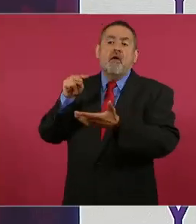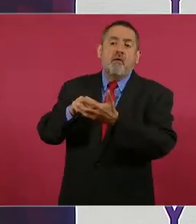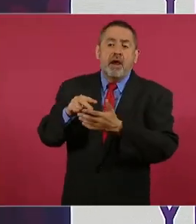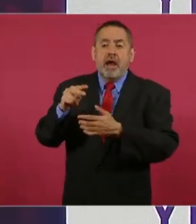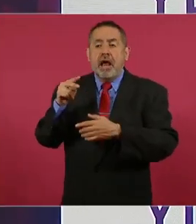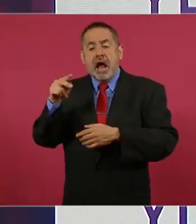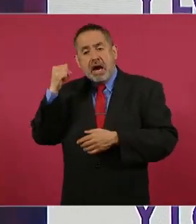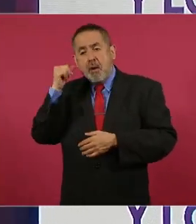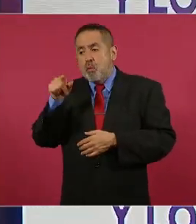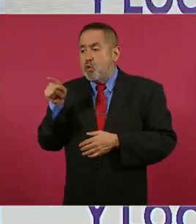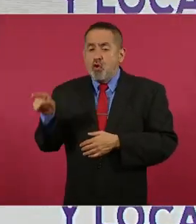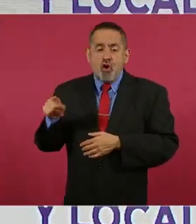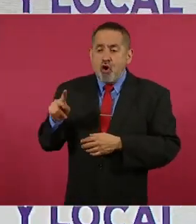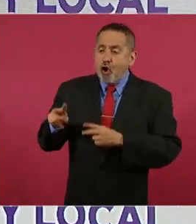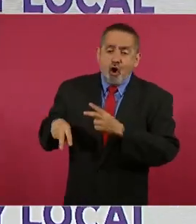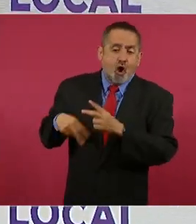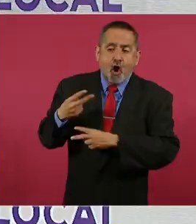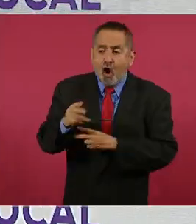que no fue